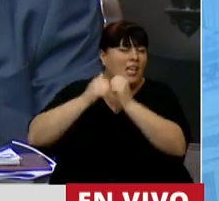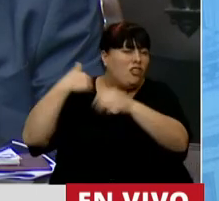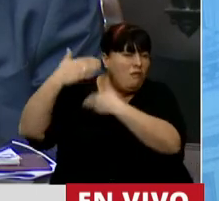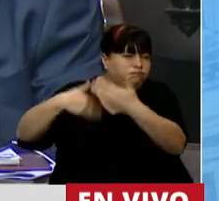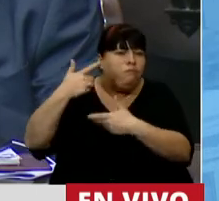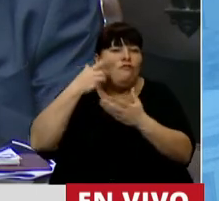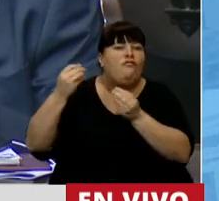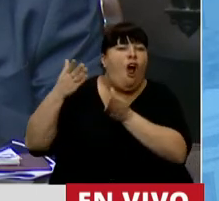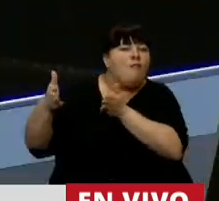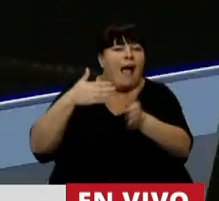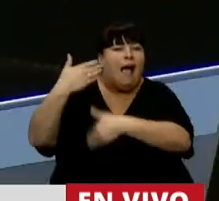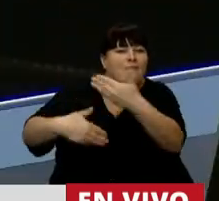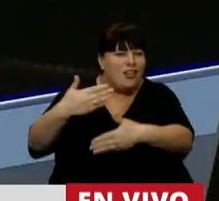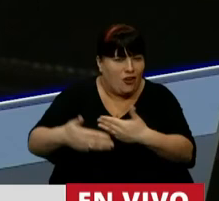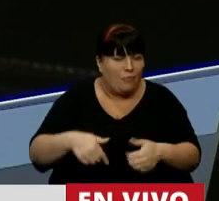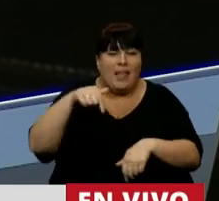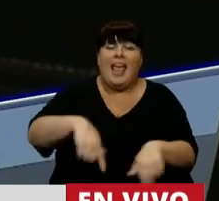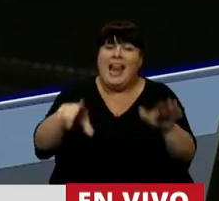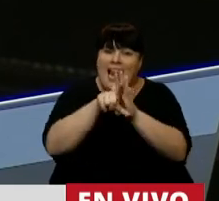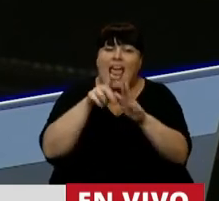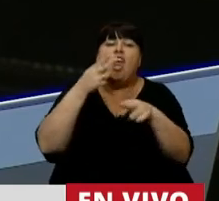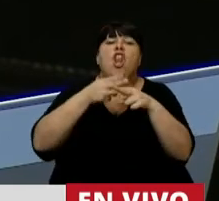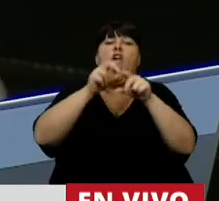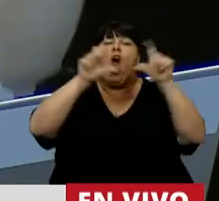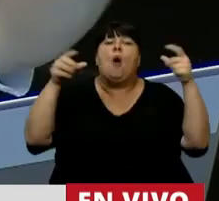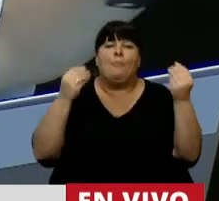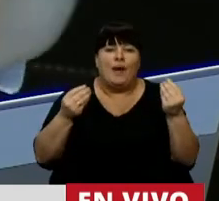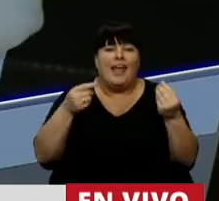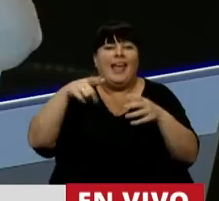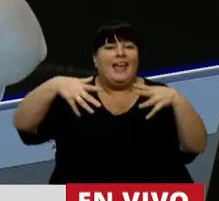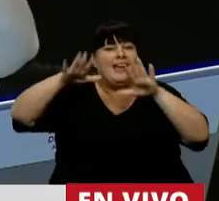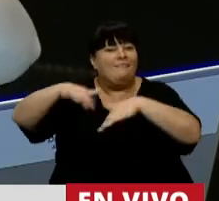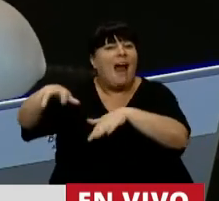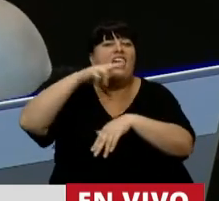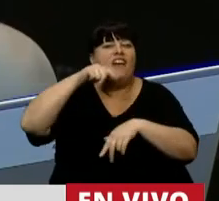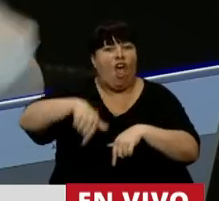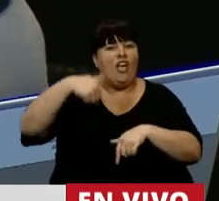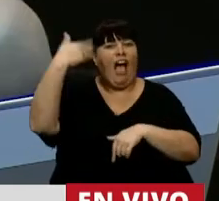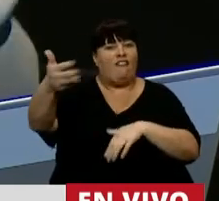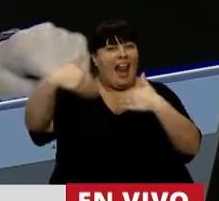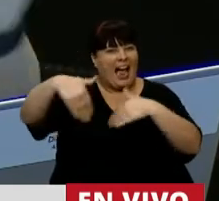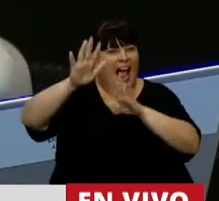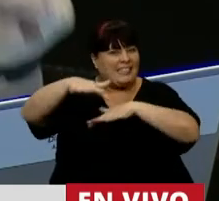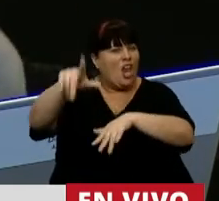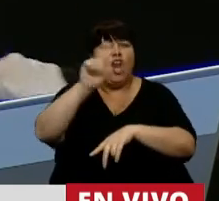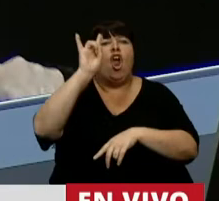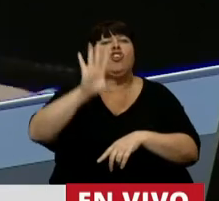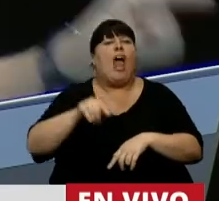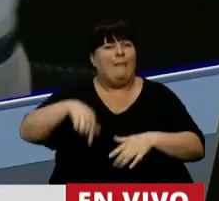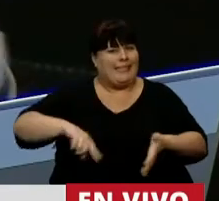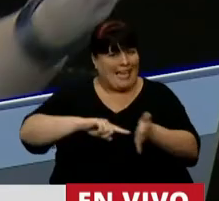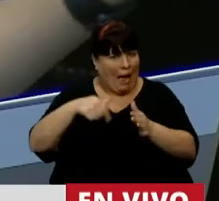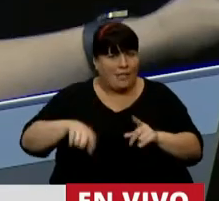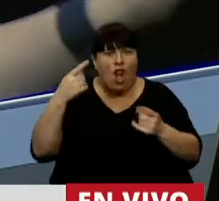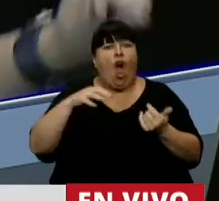ido marcando el camino. Esta ley tiene el nombre de esa marea verde que está hoy en las calles y que no está solamente en esta ciudad,